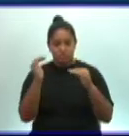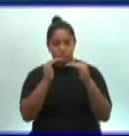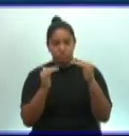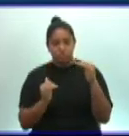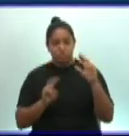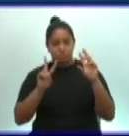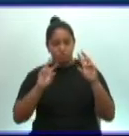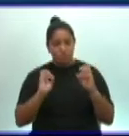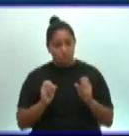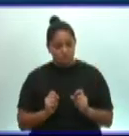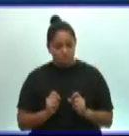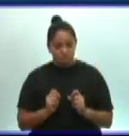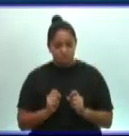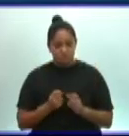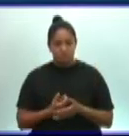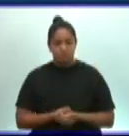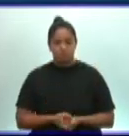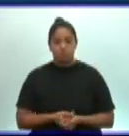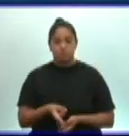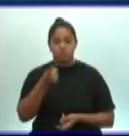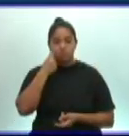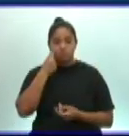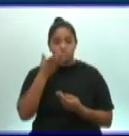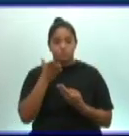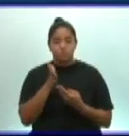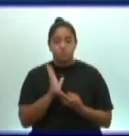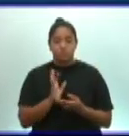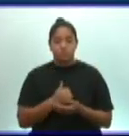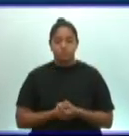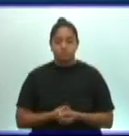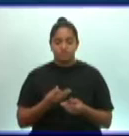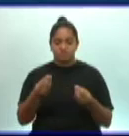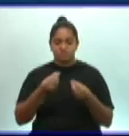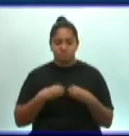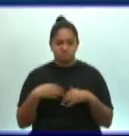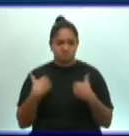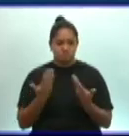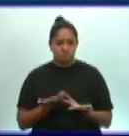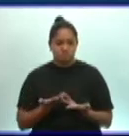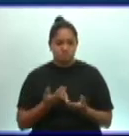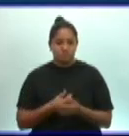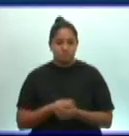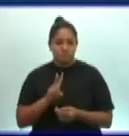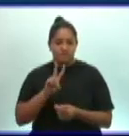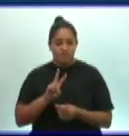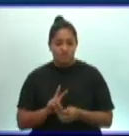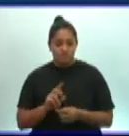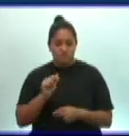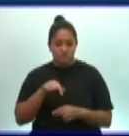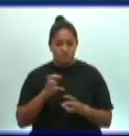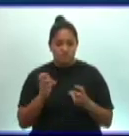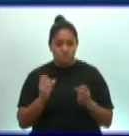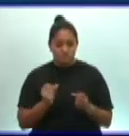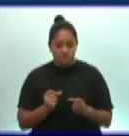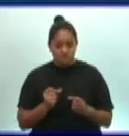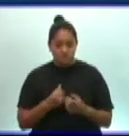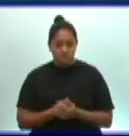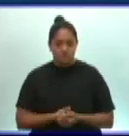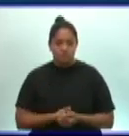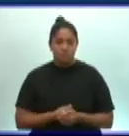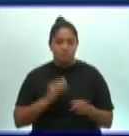valores como está observándose en pantalla, obtendríamos entonces el valor a la hora de calcular, y el análisis dimensional, por supuesto,